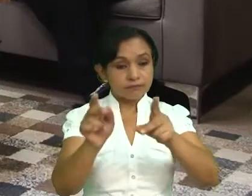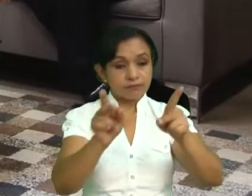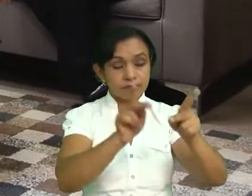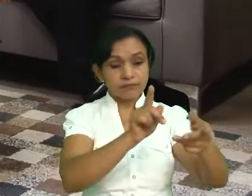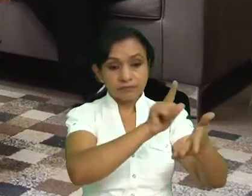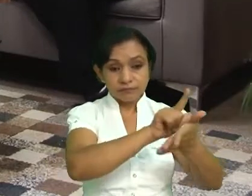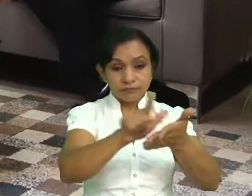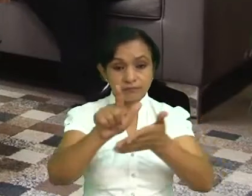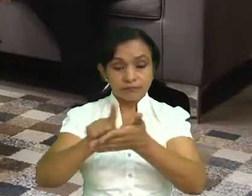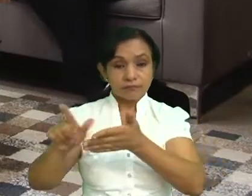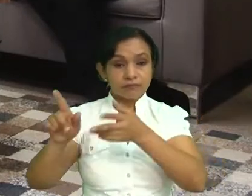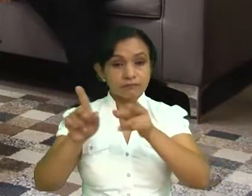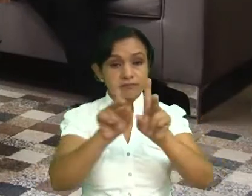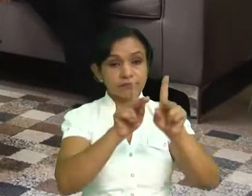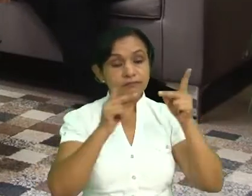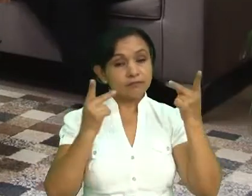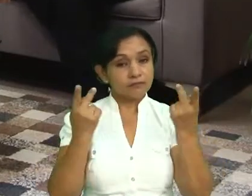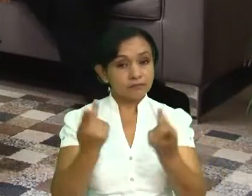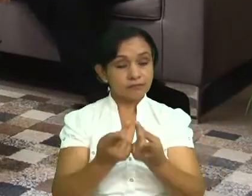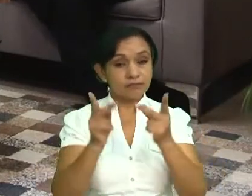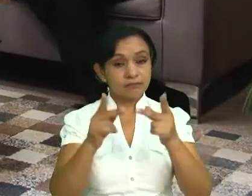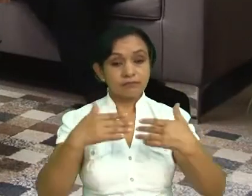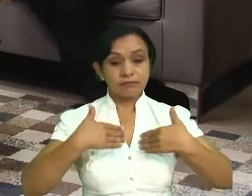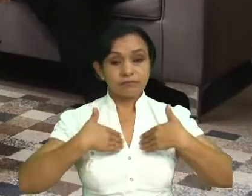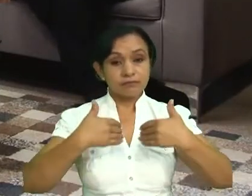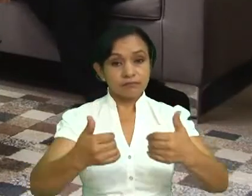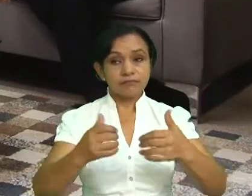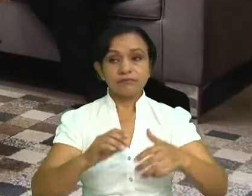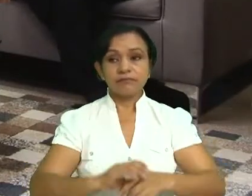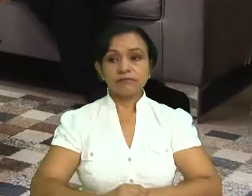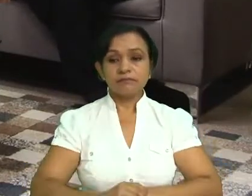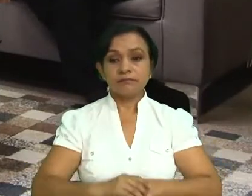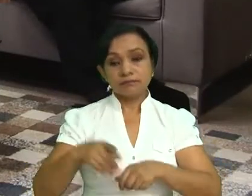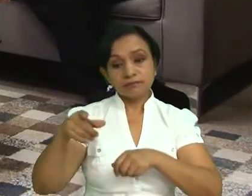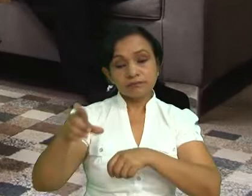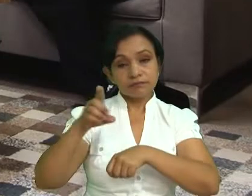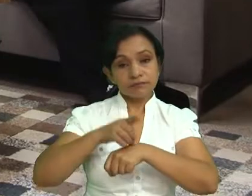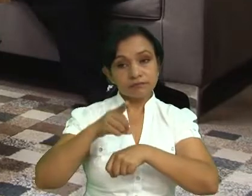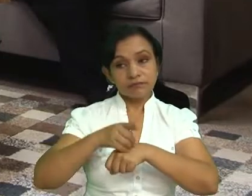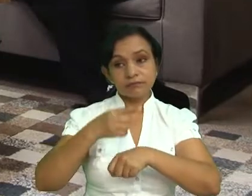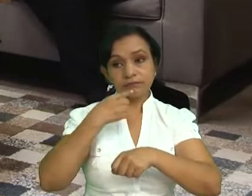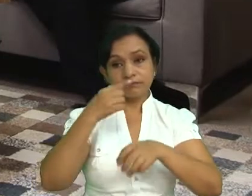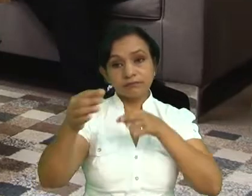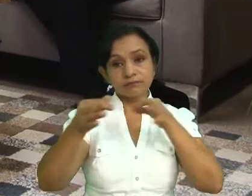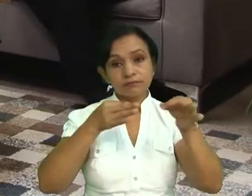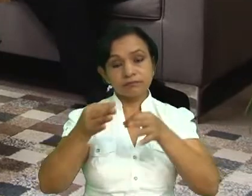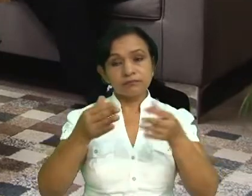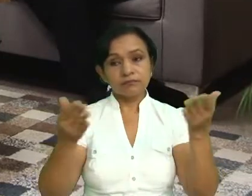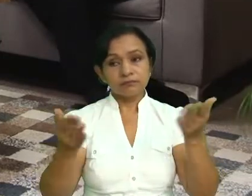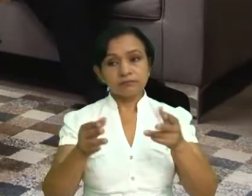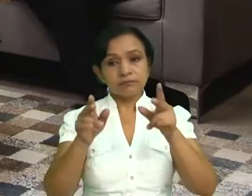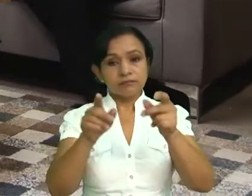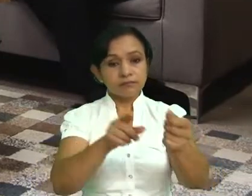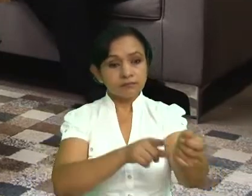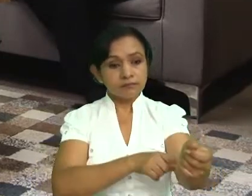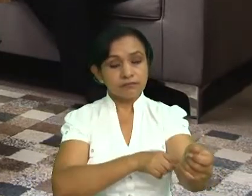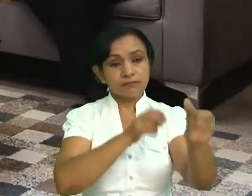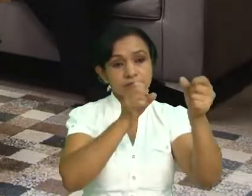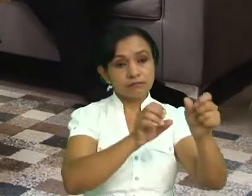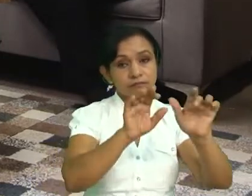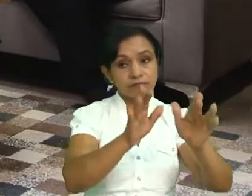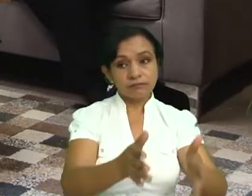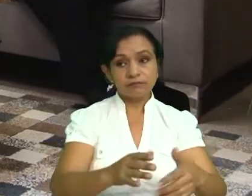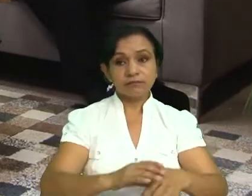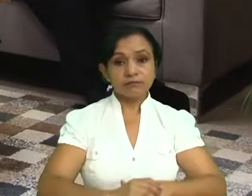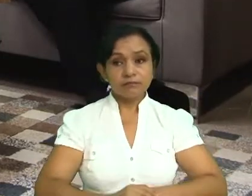pueblo? Claro que sí. Bueno, como decía la doctora, realmente, ¿cómo le vamos a decir a un hermano o una hermana